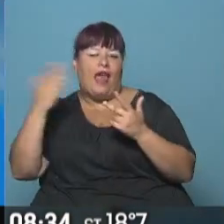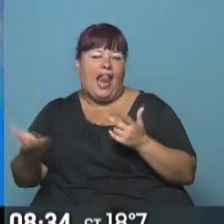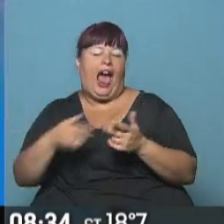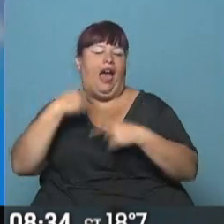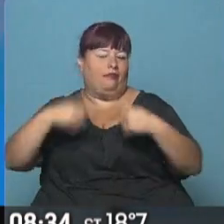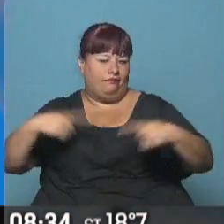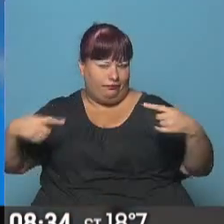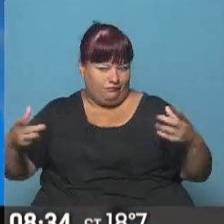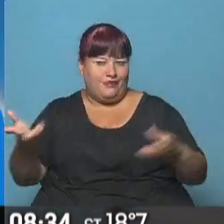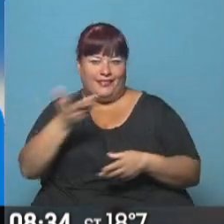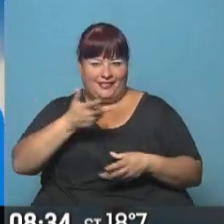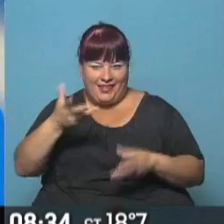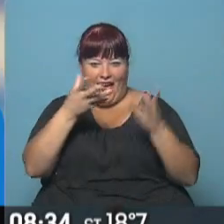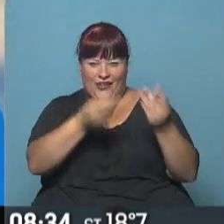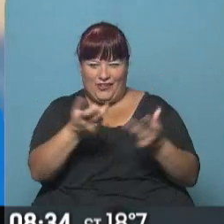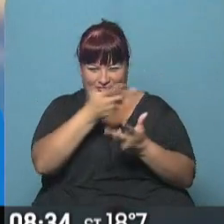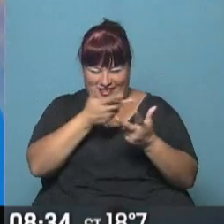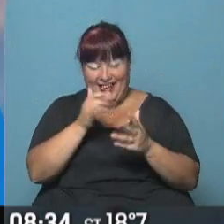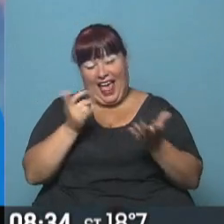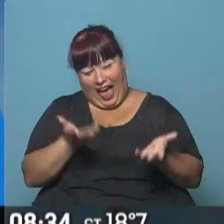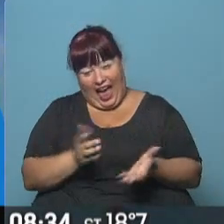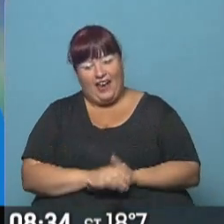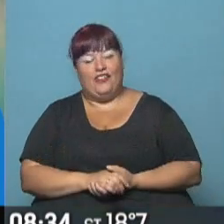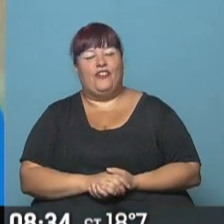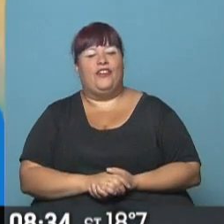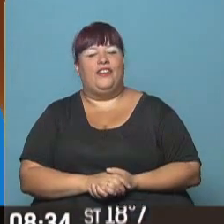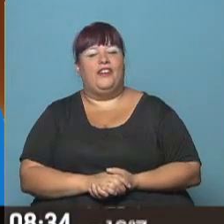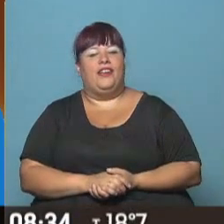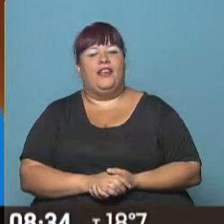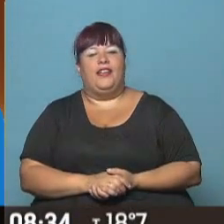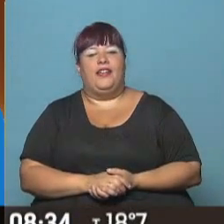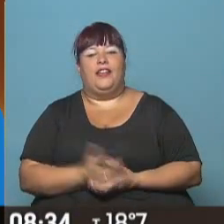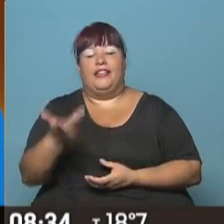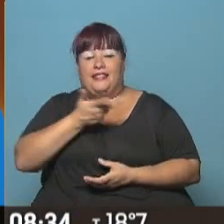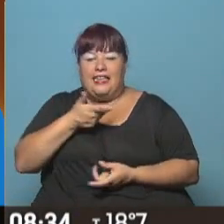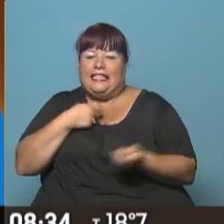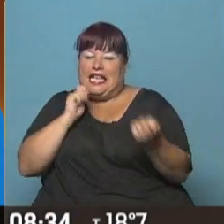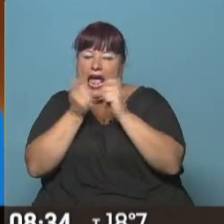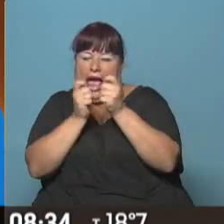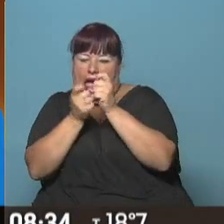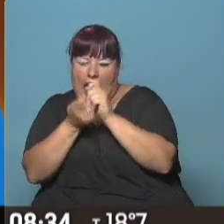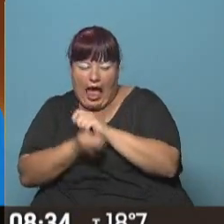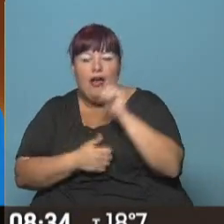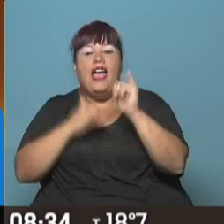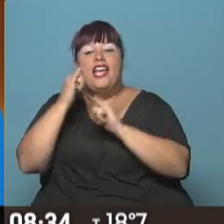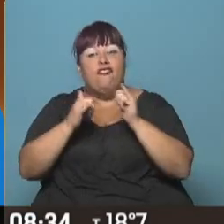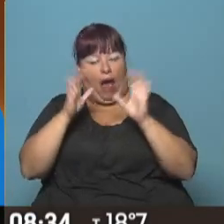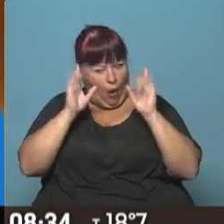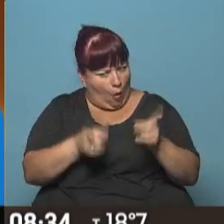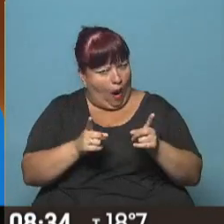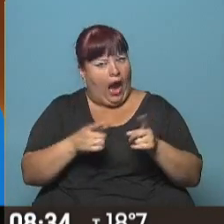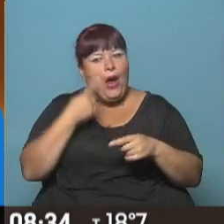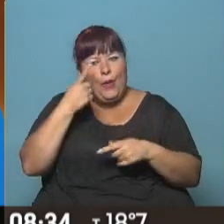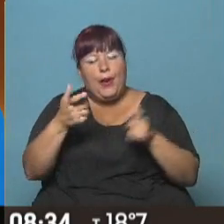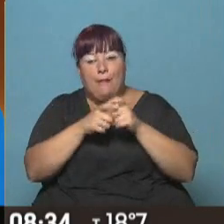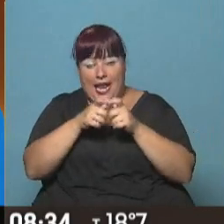Ciudadano Ilustre, con Claro, la ayuda de Gastón y Mariano. Claro. Lo cambiamos, o sea, la información dura está, uno va a ver